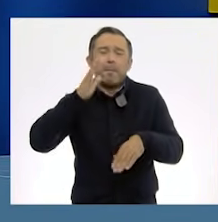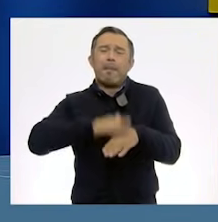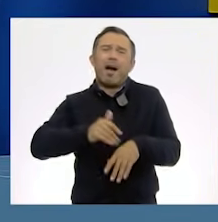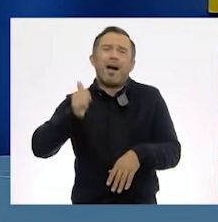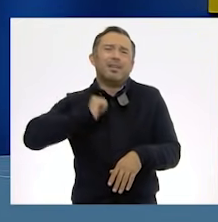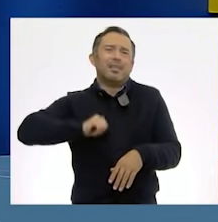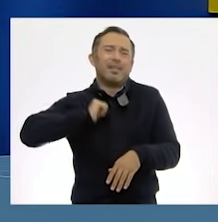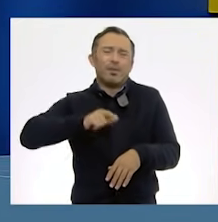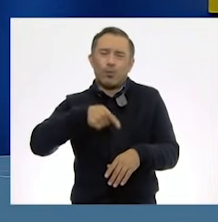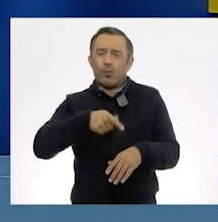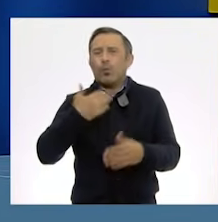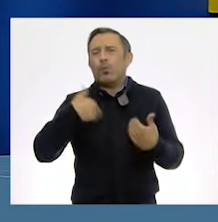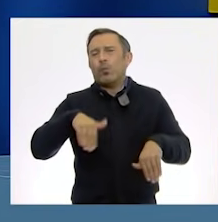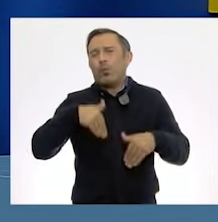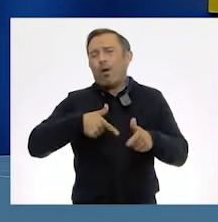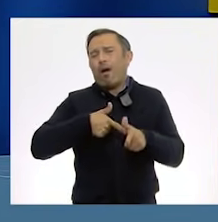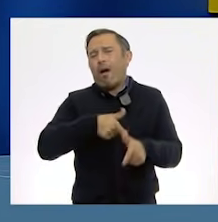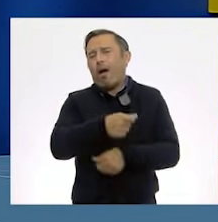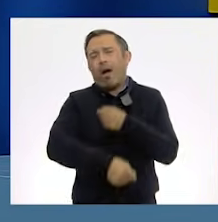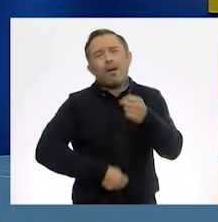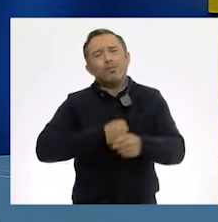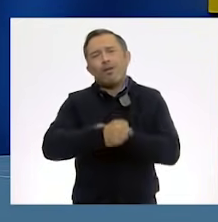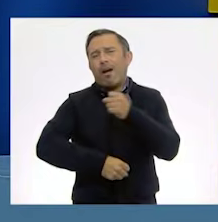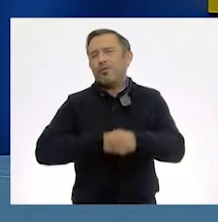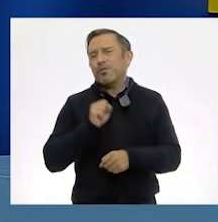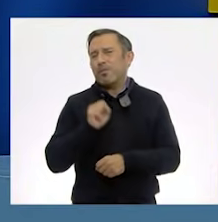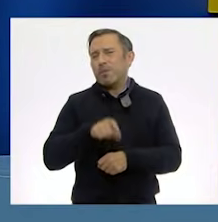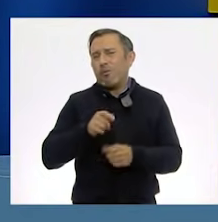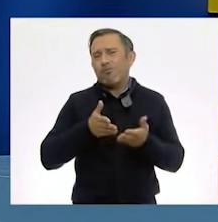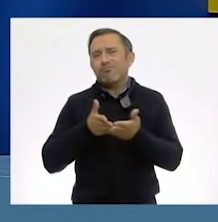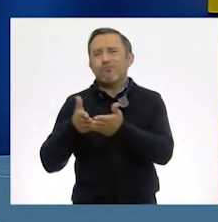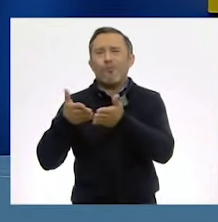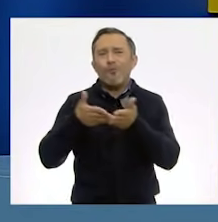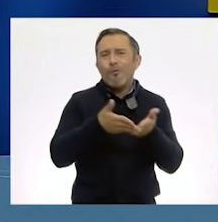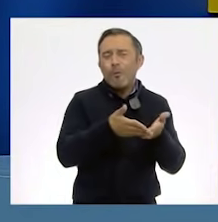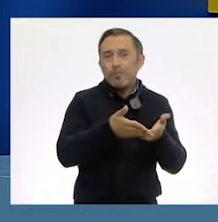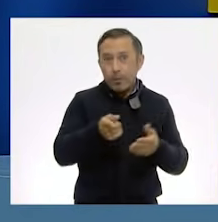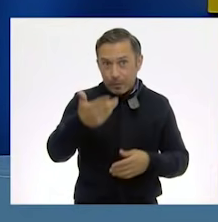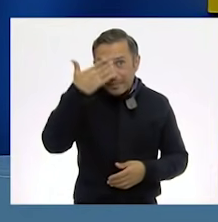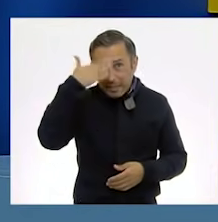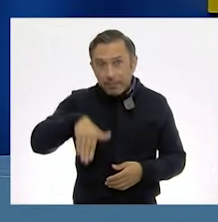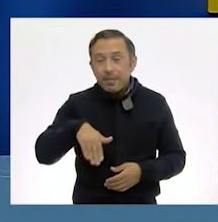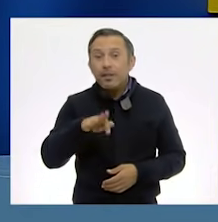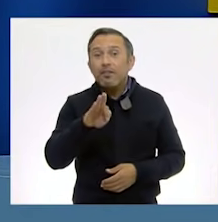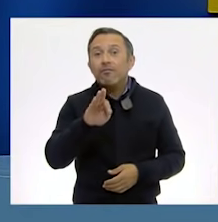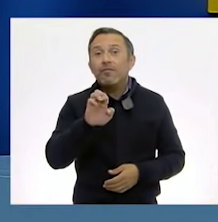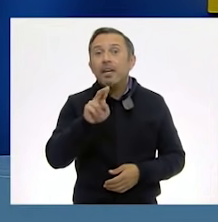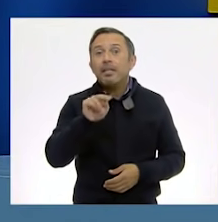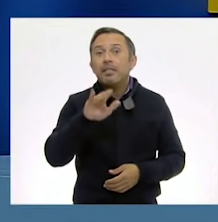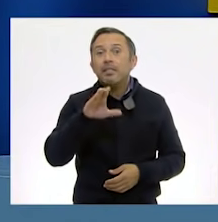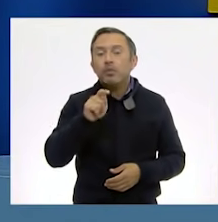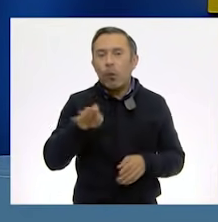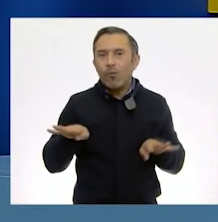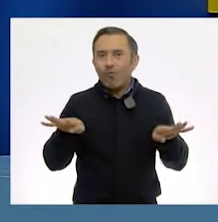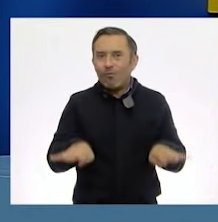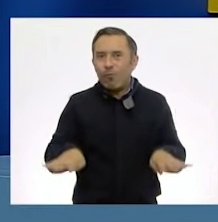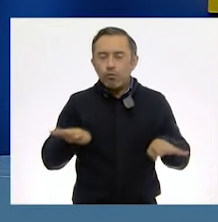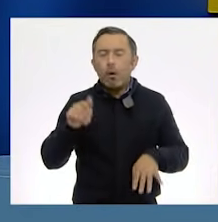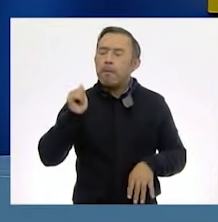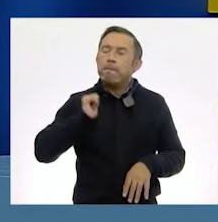mundo. ¿Sabías que los fenicios fueron los primeros en navegar el mar con fines